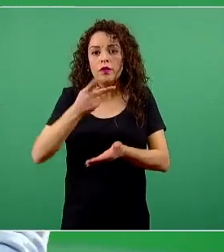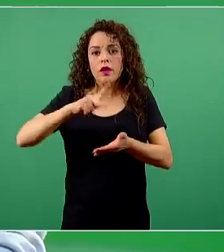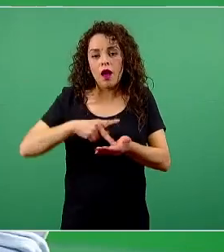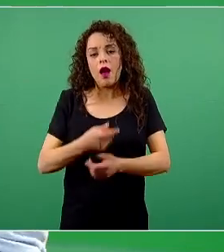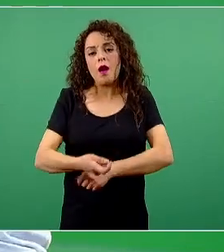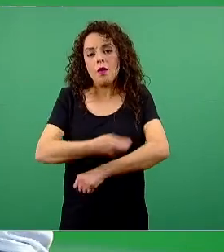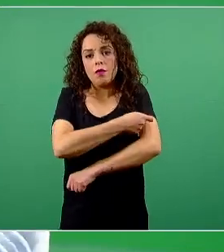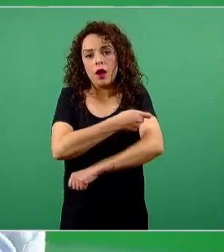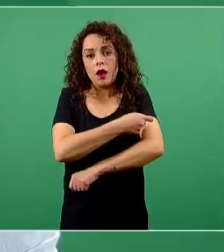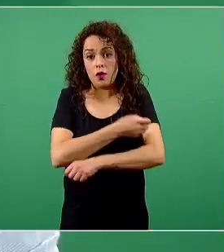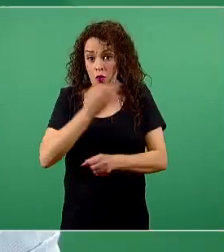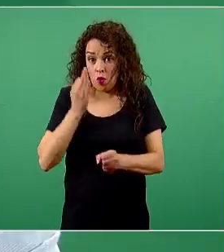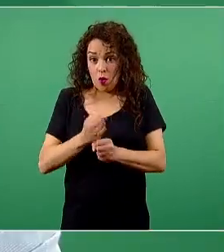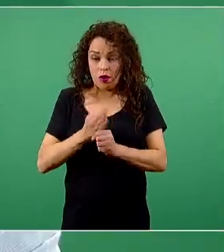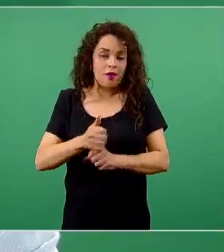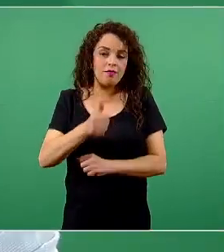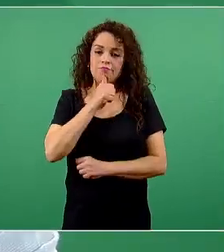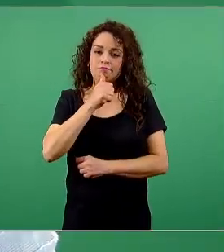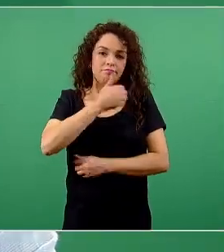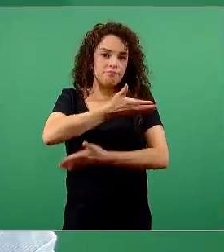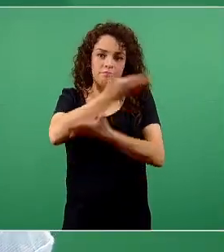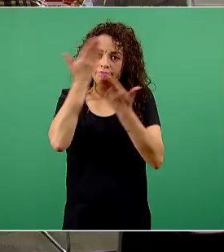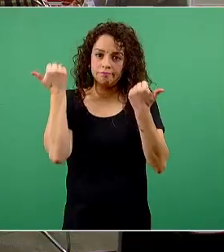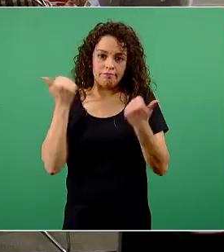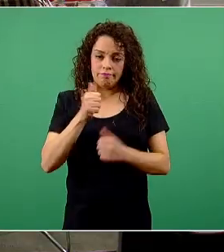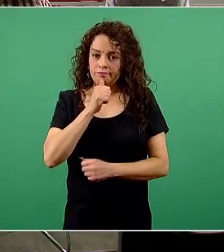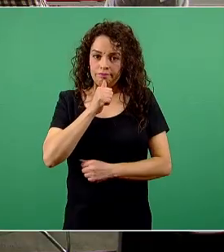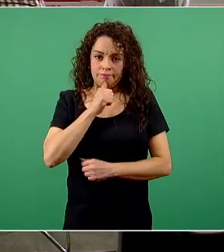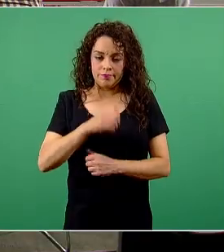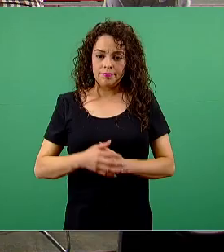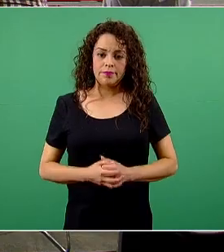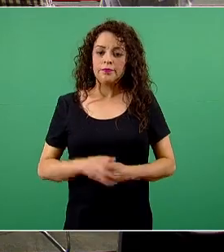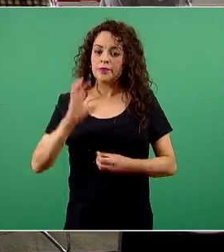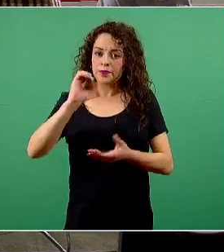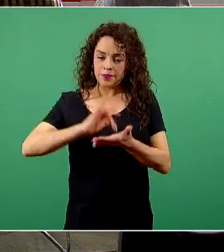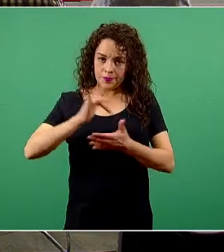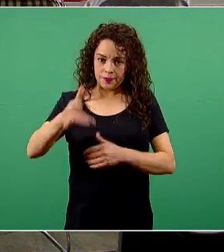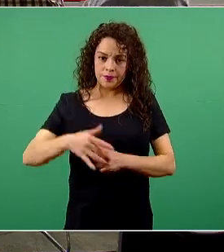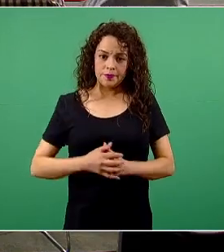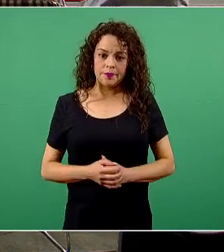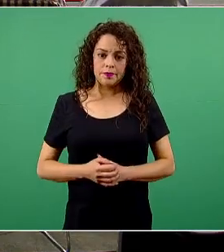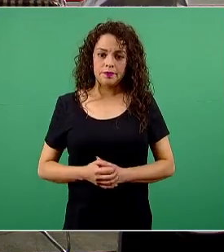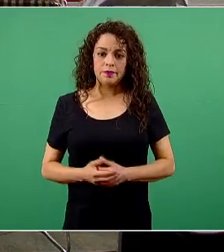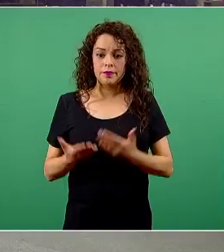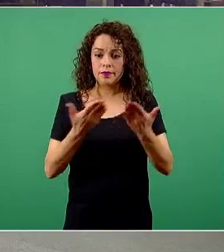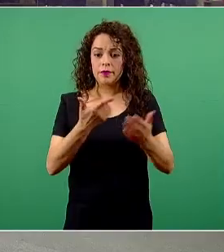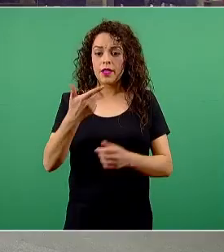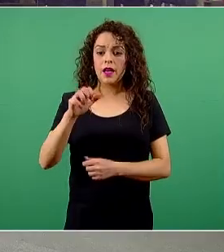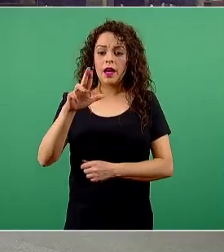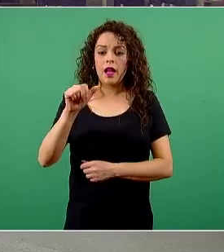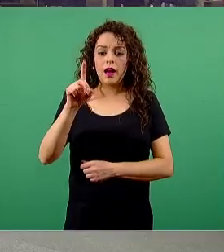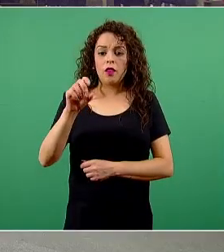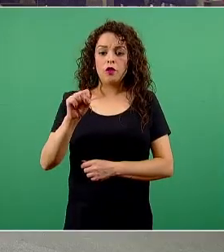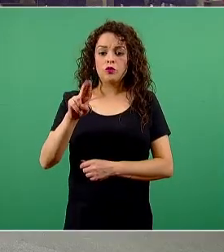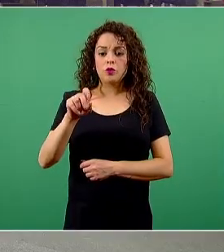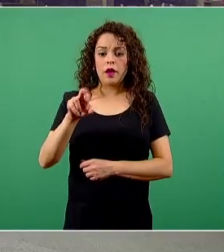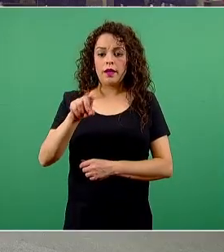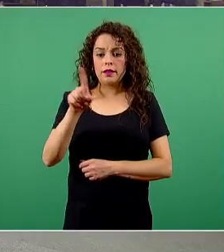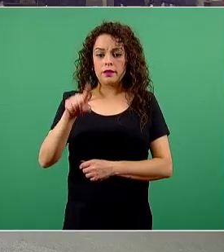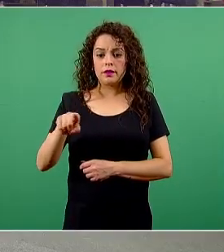vez. Todavía no se sabe eso hasta el momento. Gracias. Muchas gracias. Gerardo Suárez,